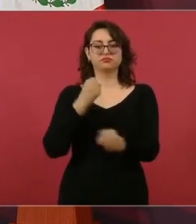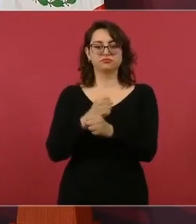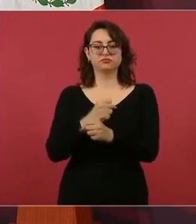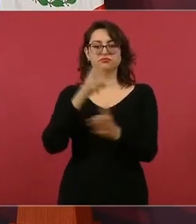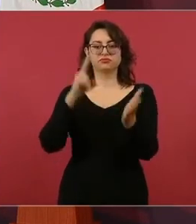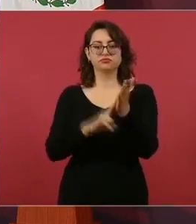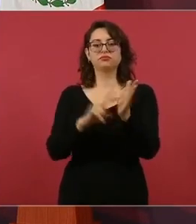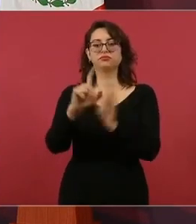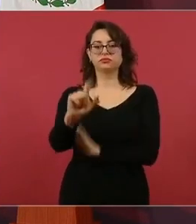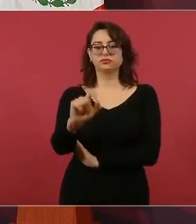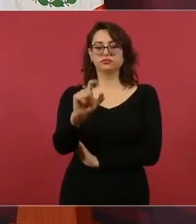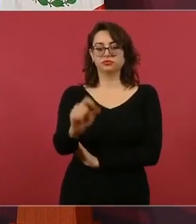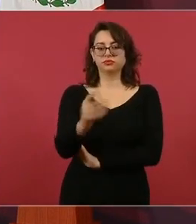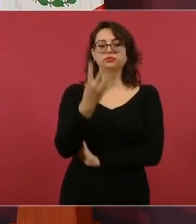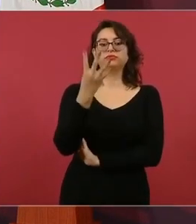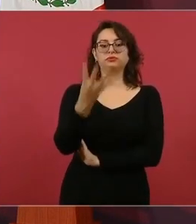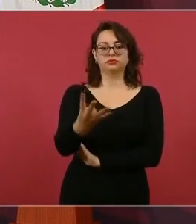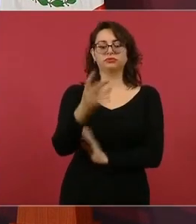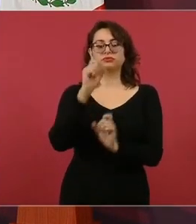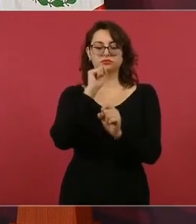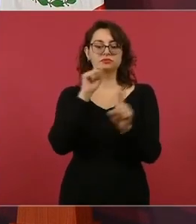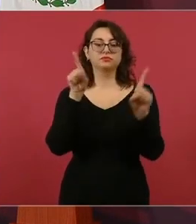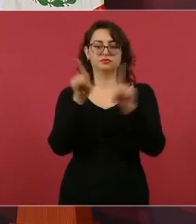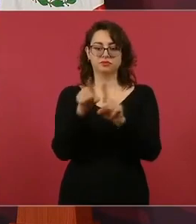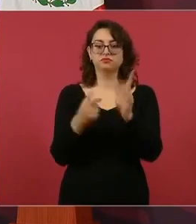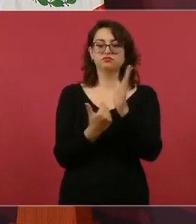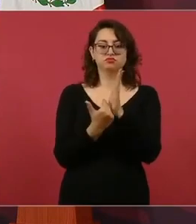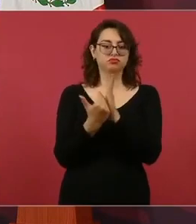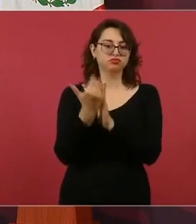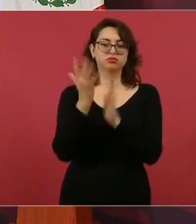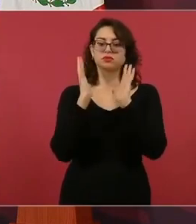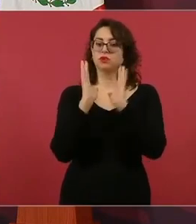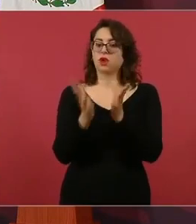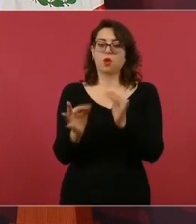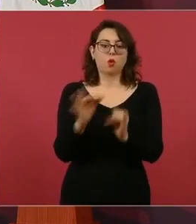ser el último año de nuestro gobierno.